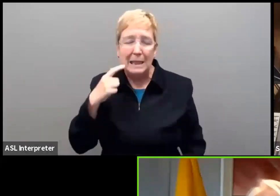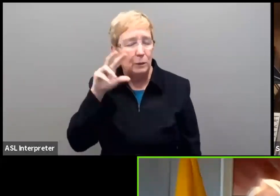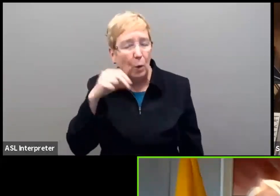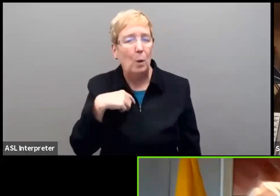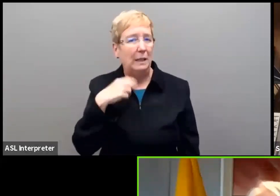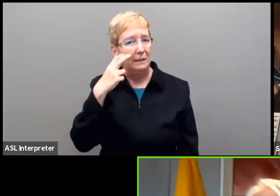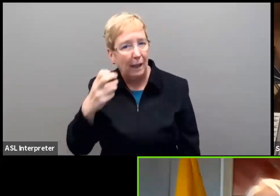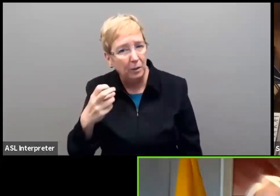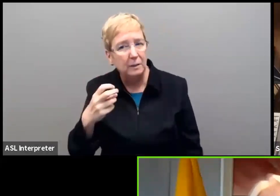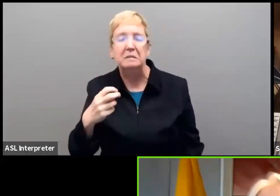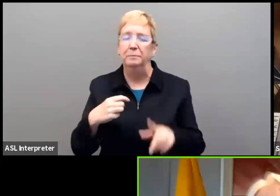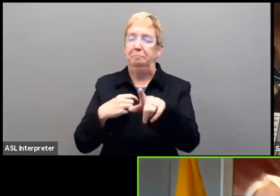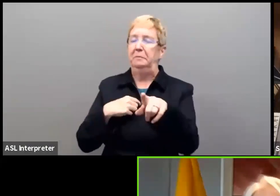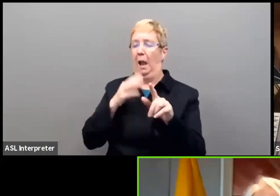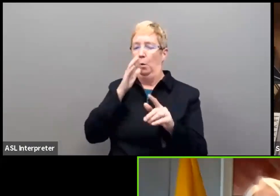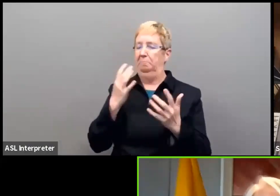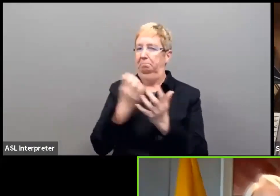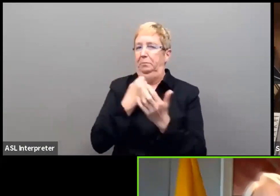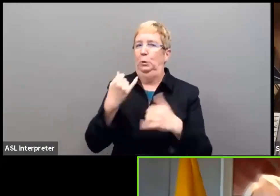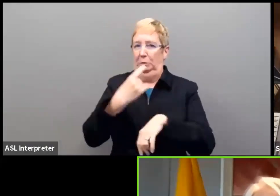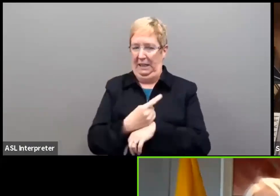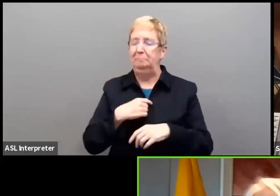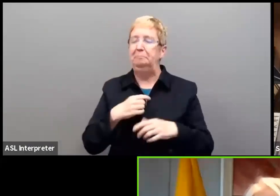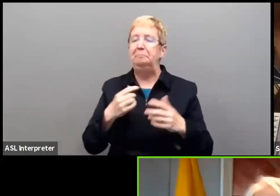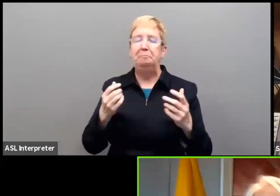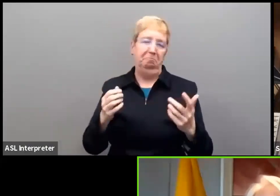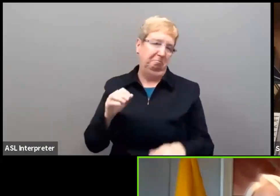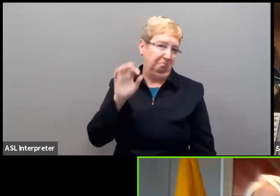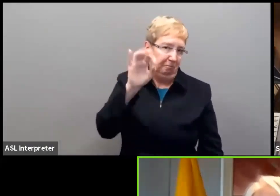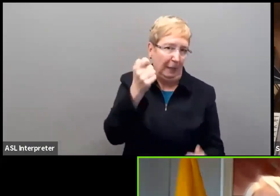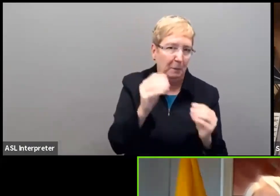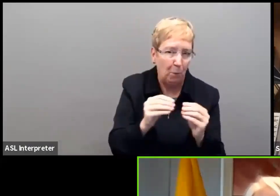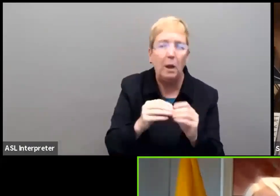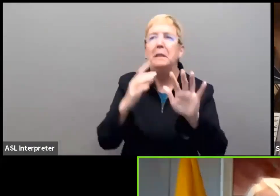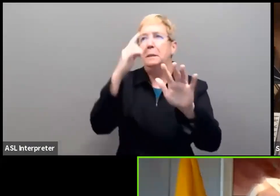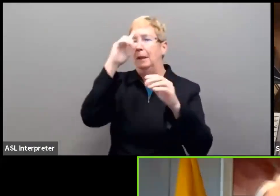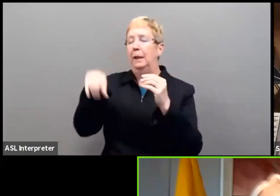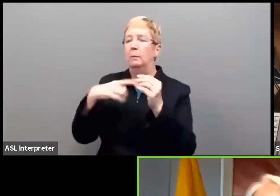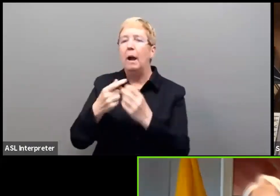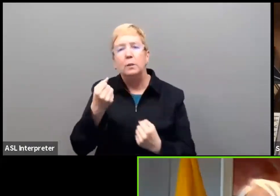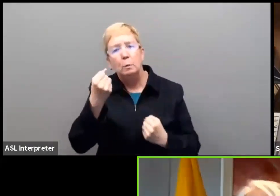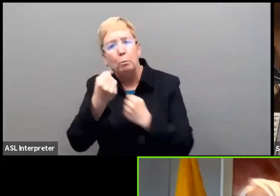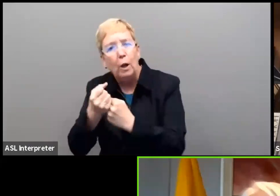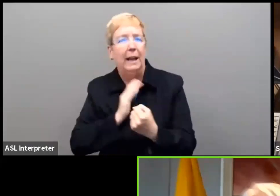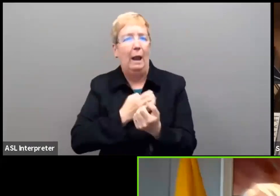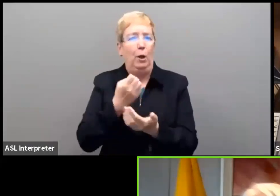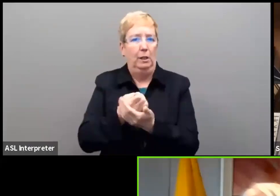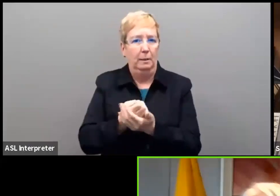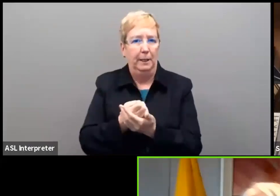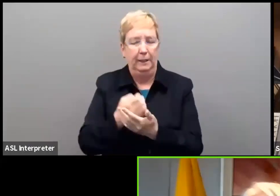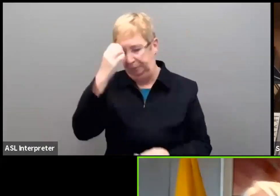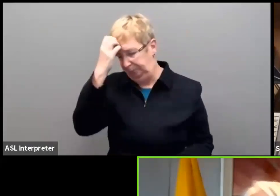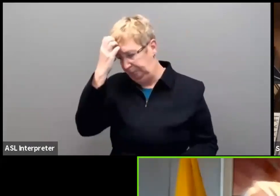sí mismo, tampoco va a disminuir su capacidad de transmisión de un ser humano a otro de manera que lo podamos gestionar